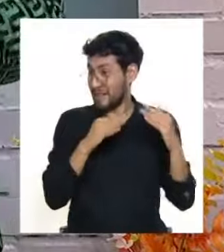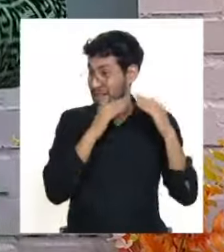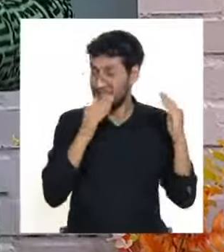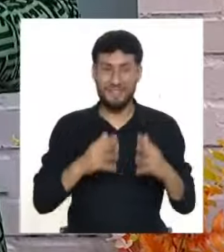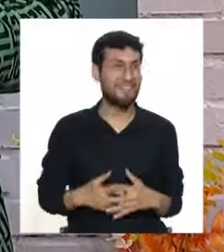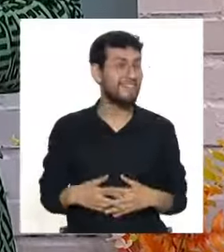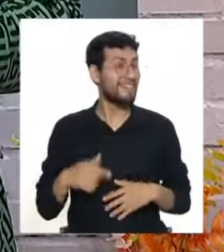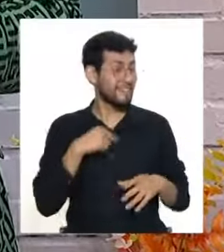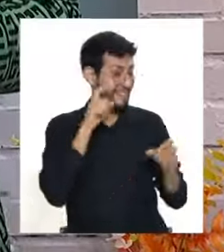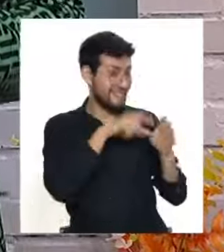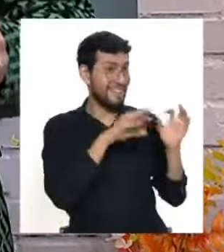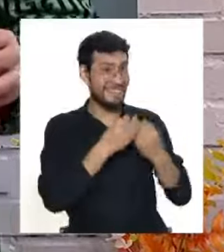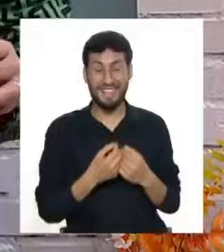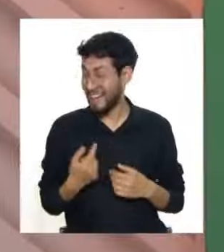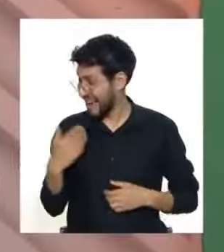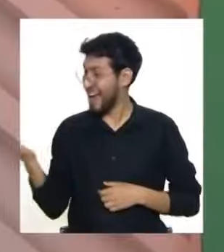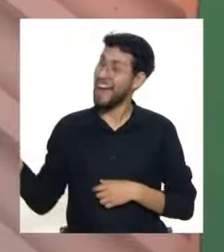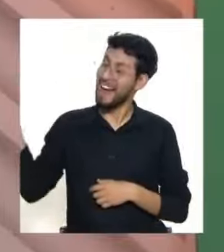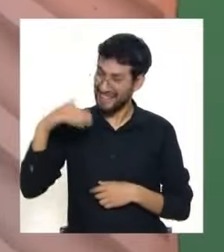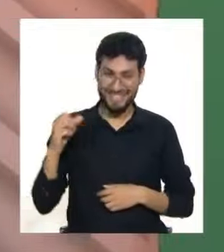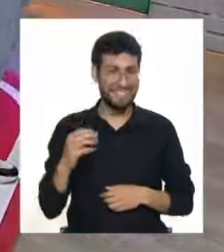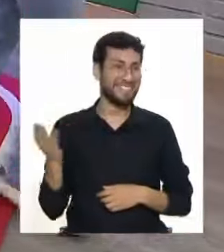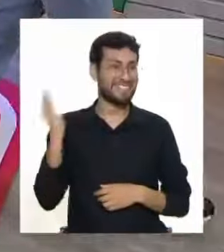Ya quiero ser de la familia, entonces. ¡Vamos! ¡Vamos! ¡Vamos! ¡Vamos!